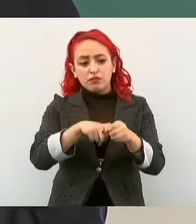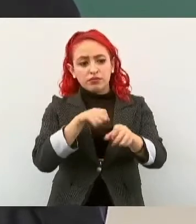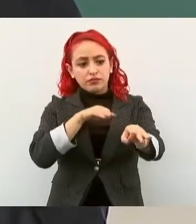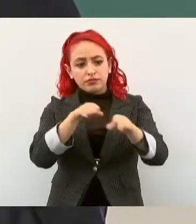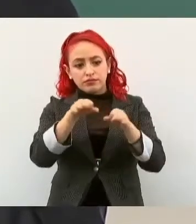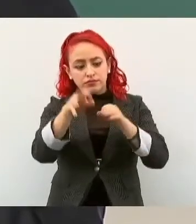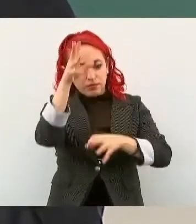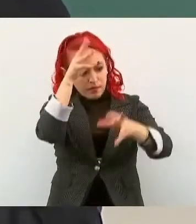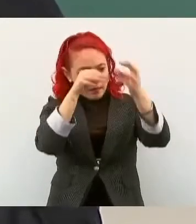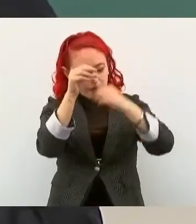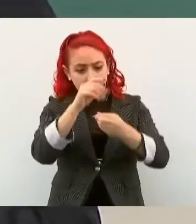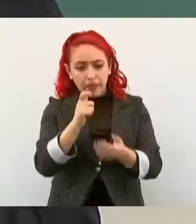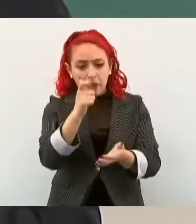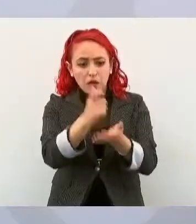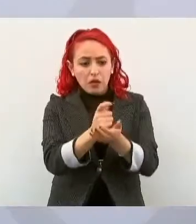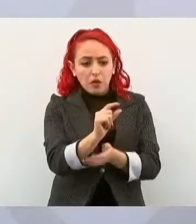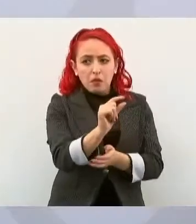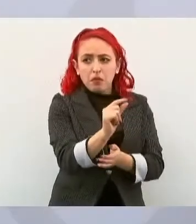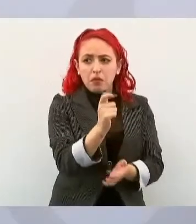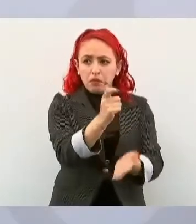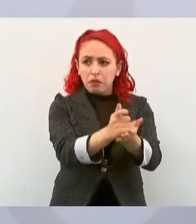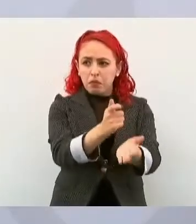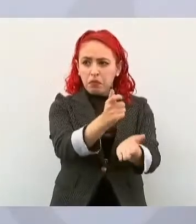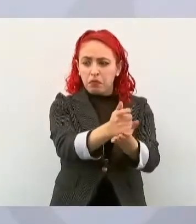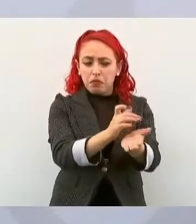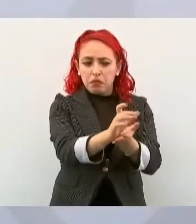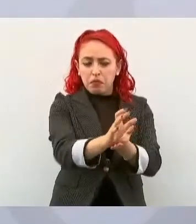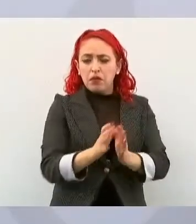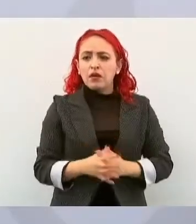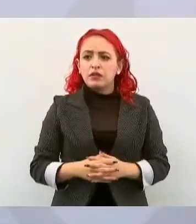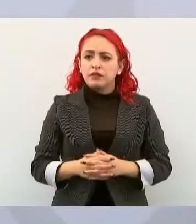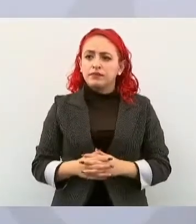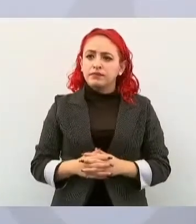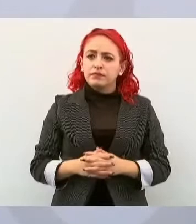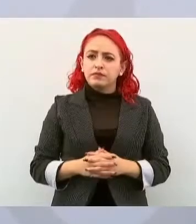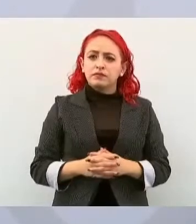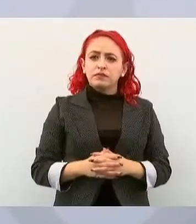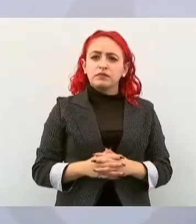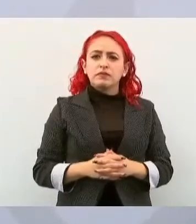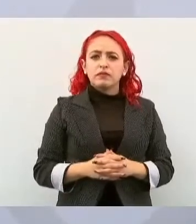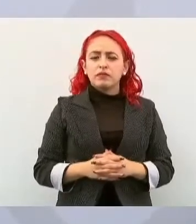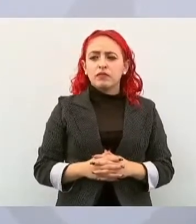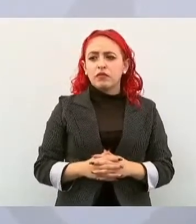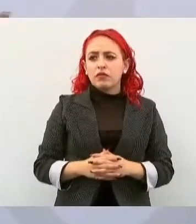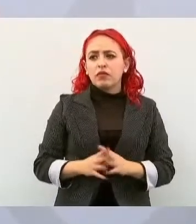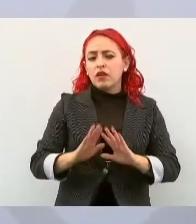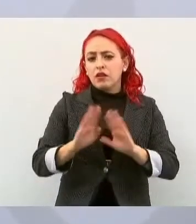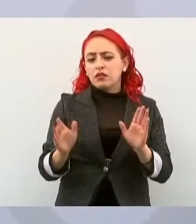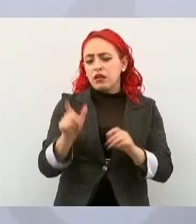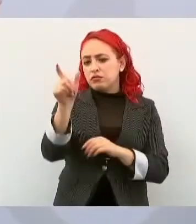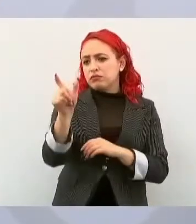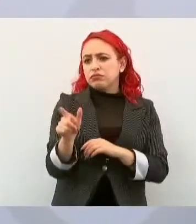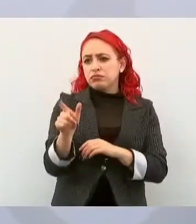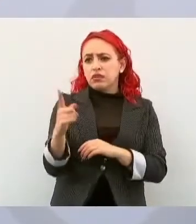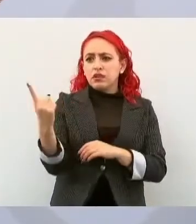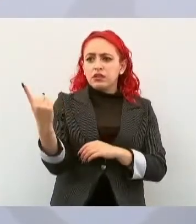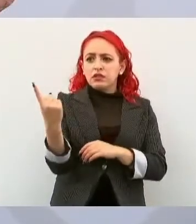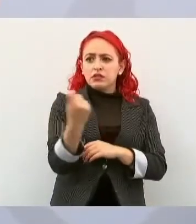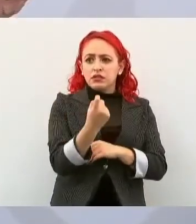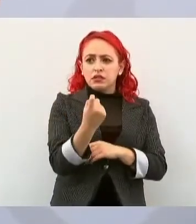trabajando, reciben salario mínimo y pues ya son